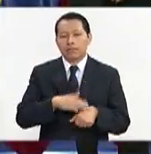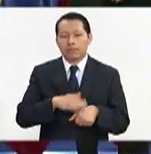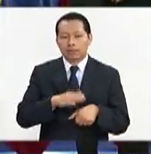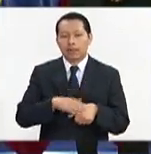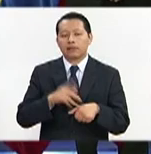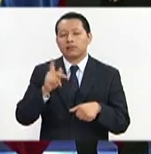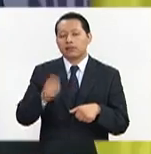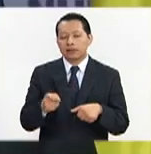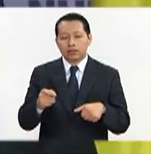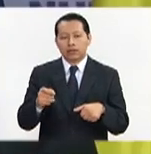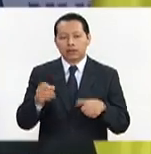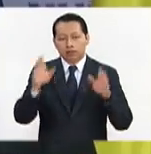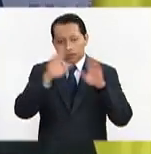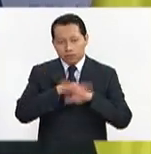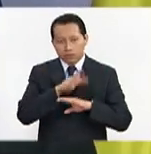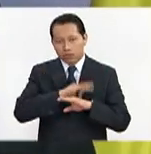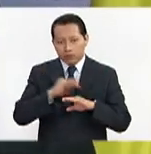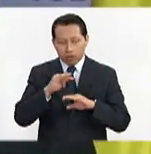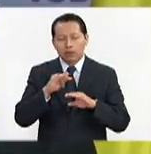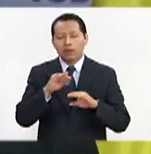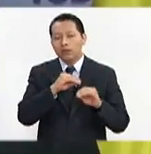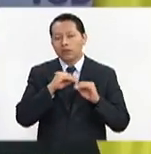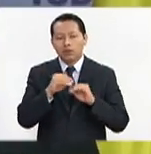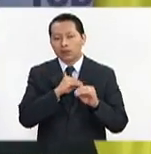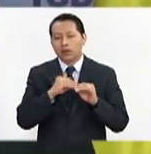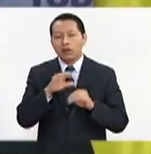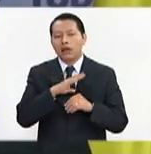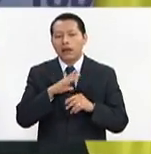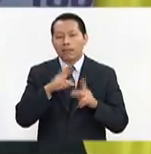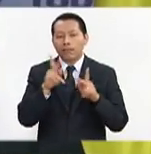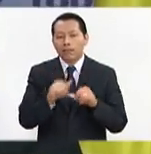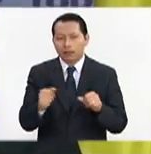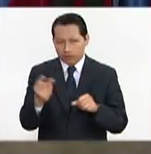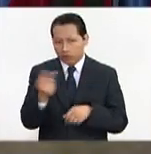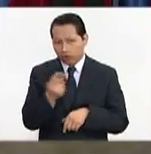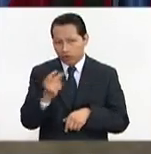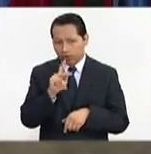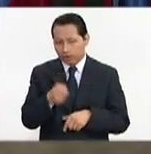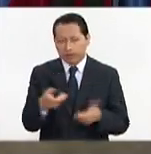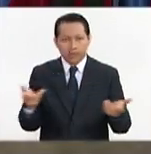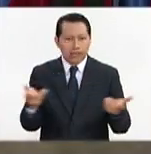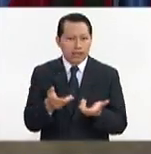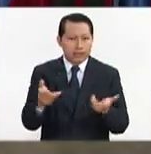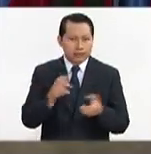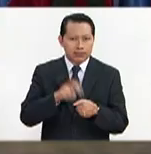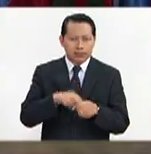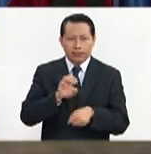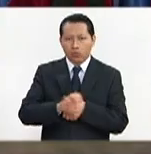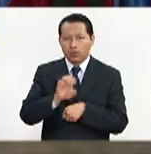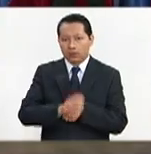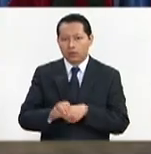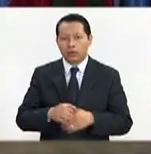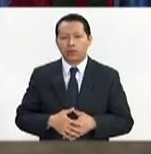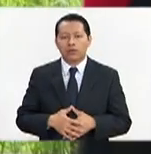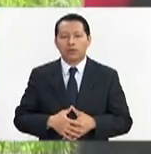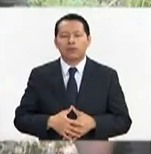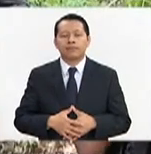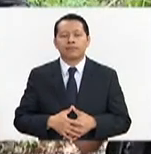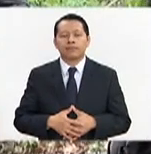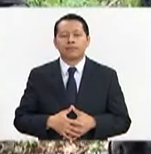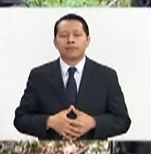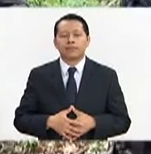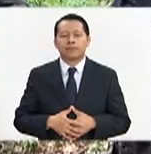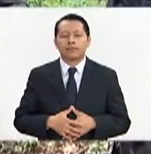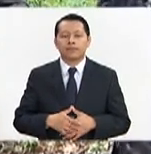La tregua se da en el marco de las negociaciones de paz entre ambas partes que se realizan en Ecuador.